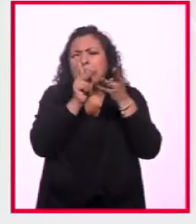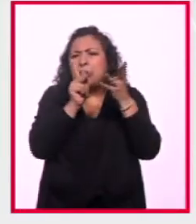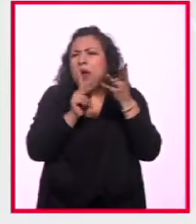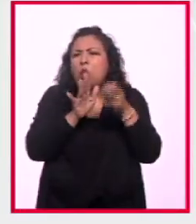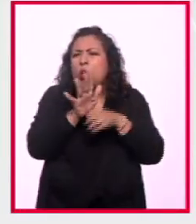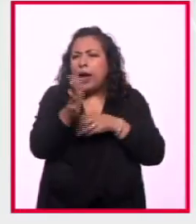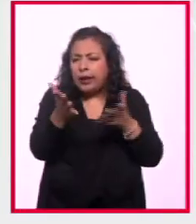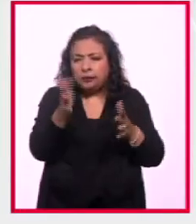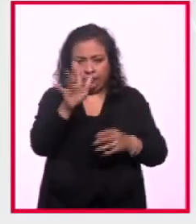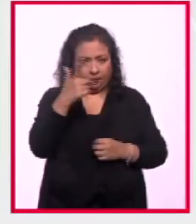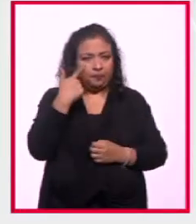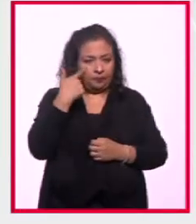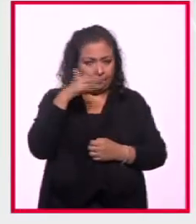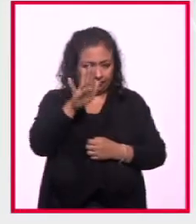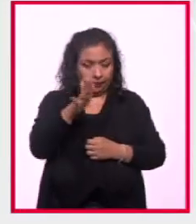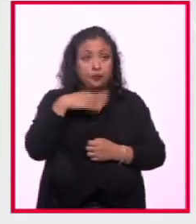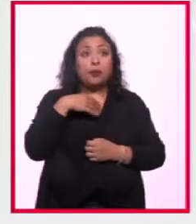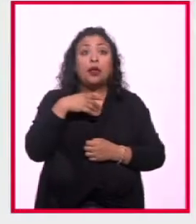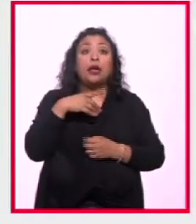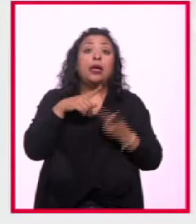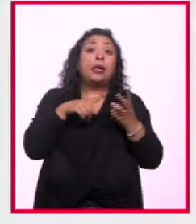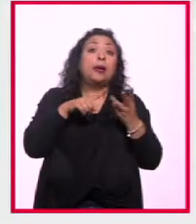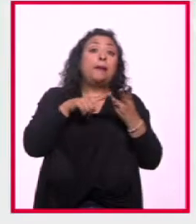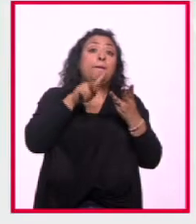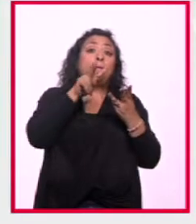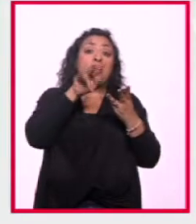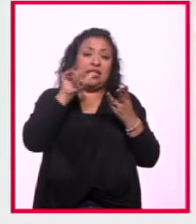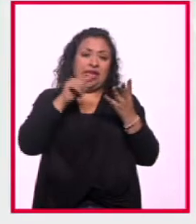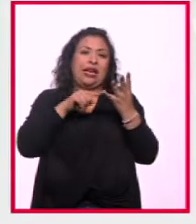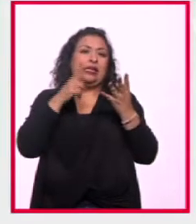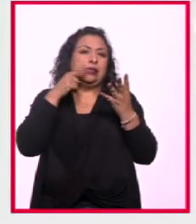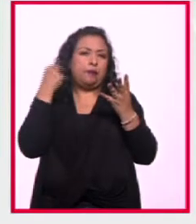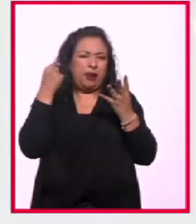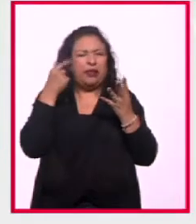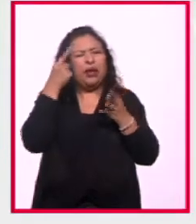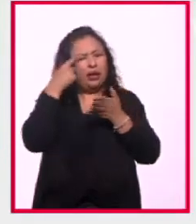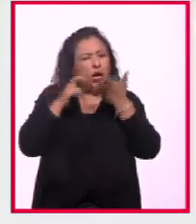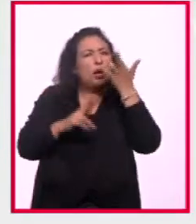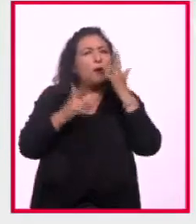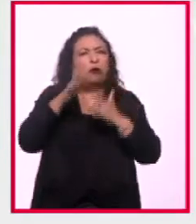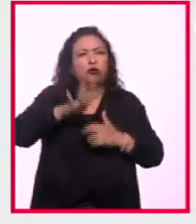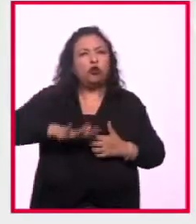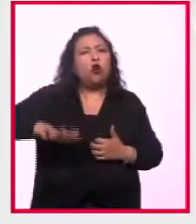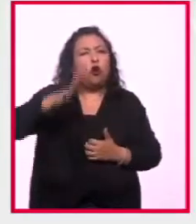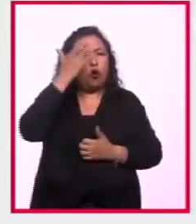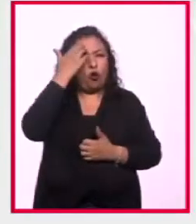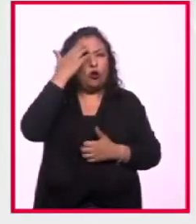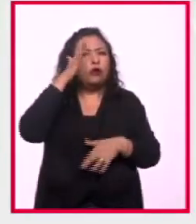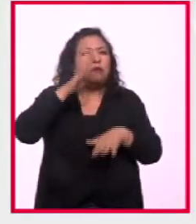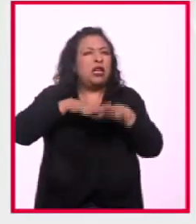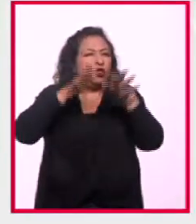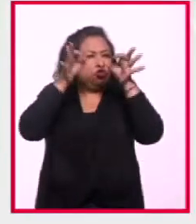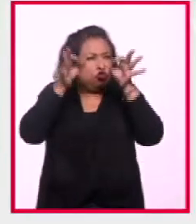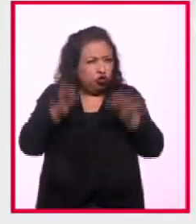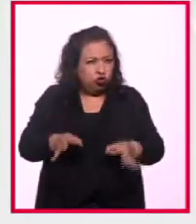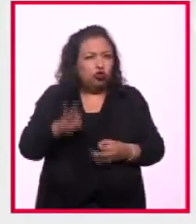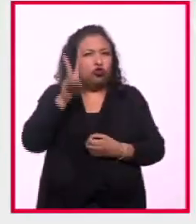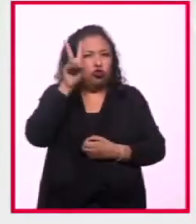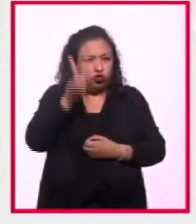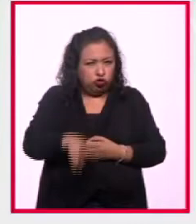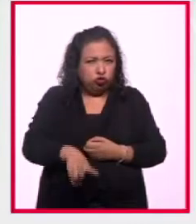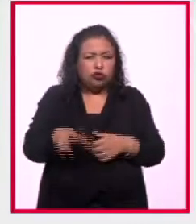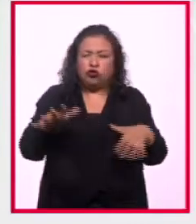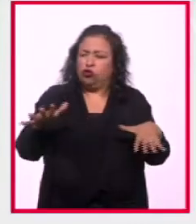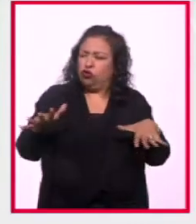la revolución villista y la revolución zapatista son yo creo las revoluciones populares más auténticas más